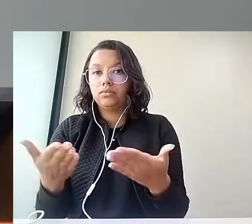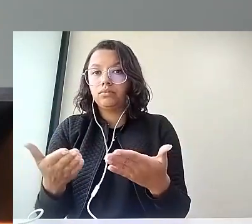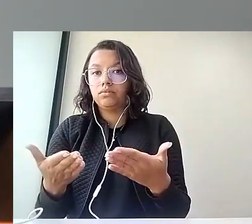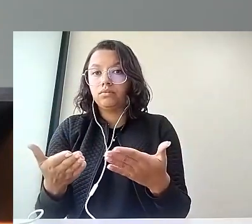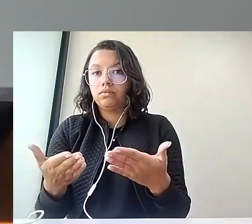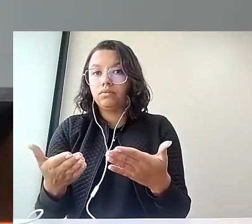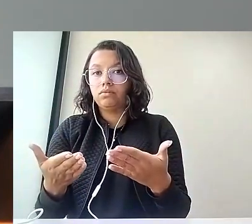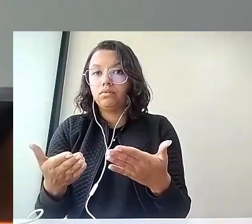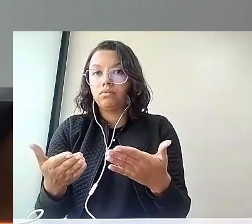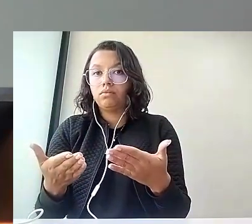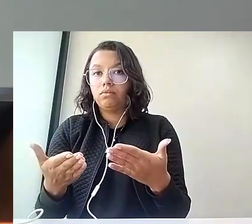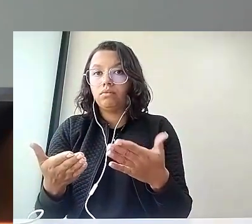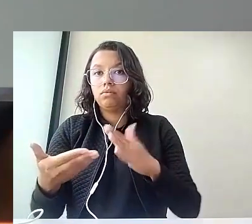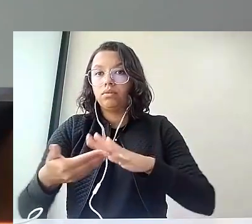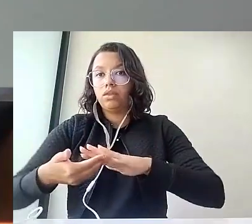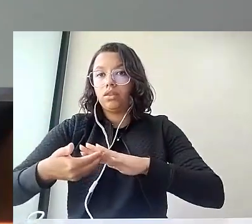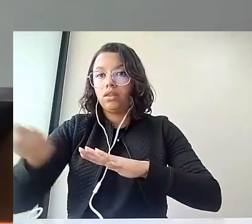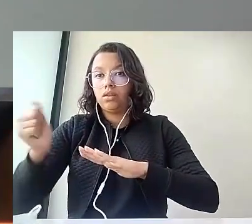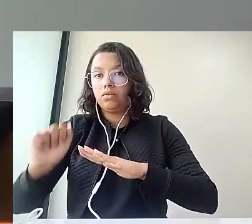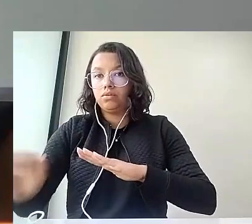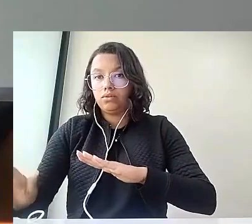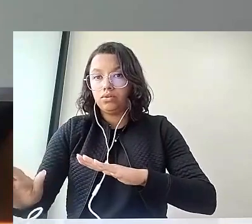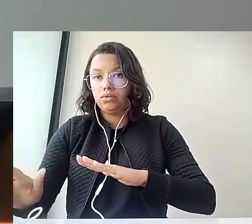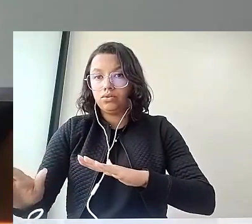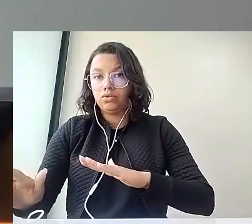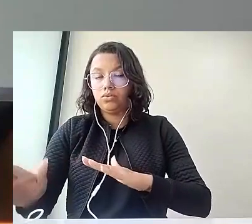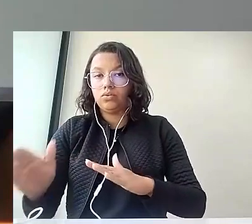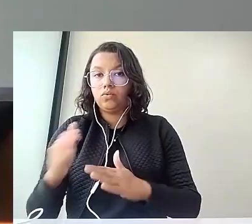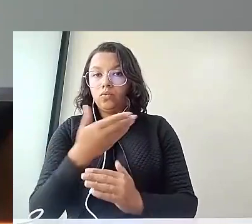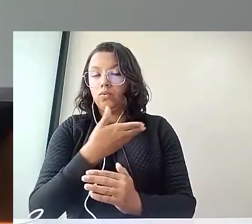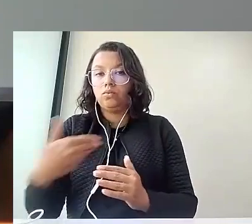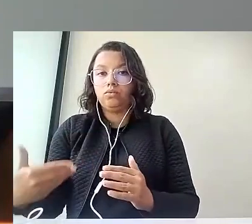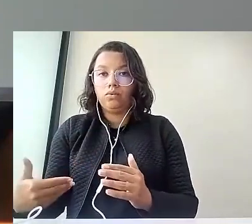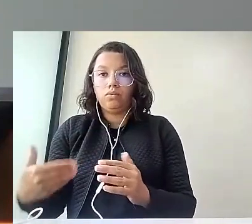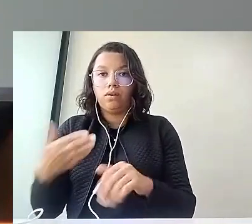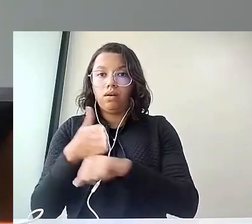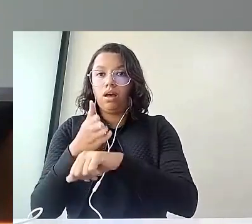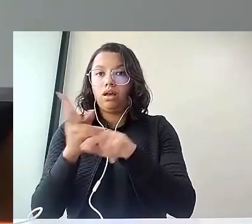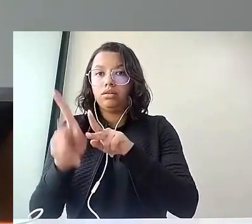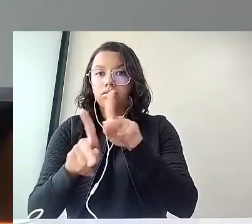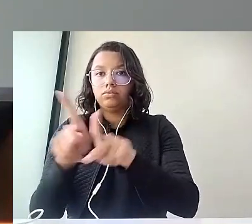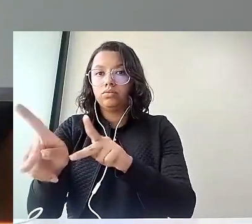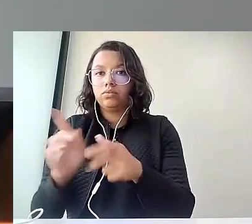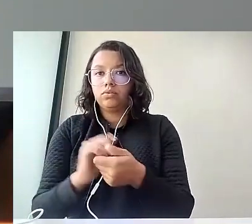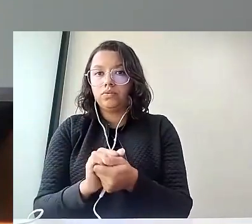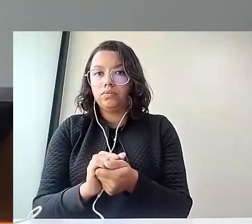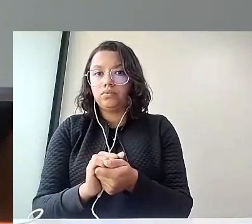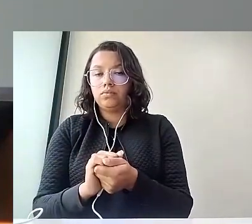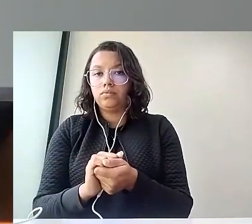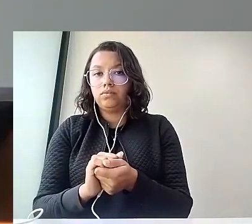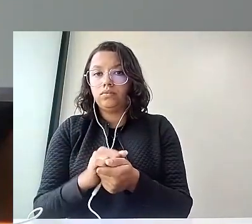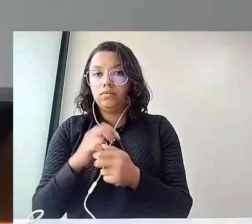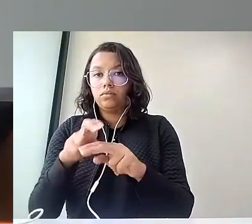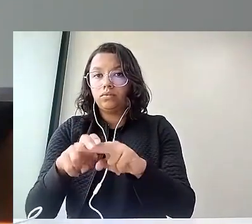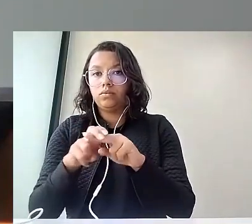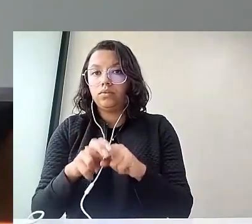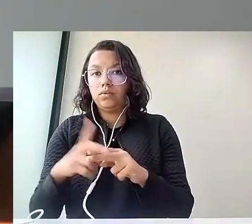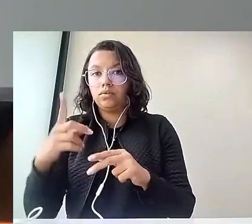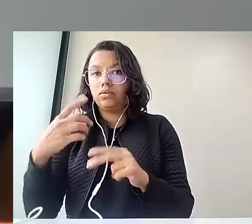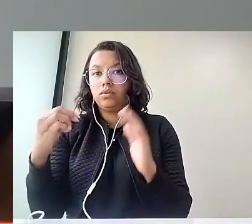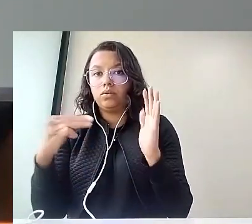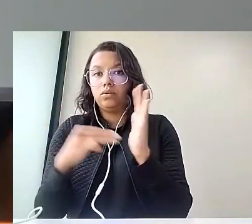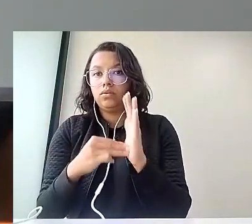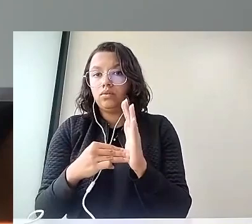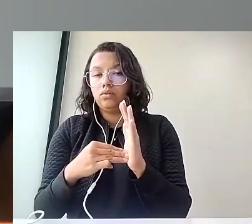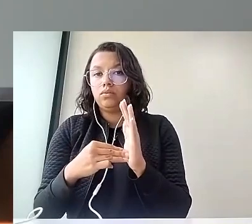excluyó el gobierno directo, la participación popular directa. Para eso hay una razón técnica, una